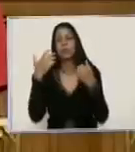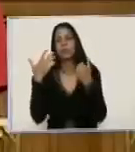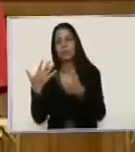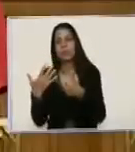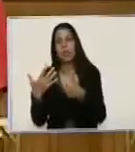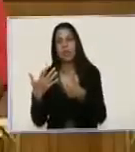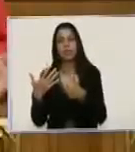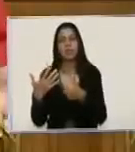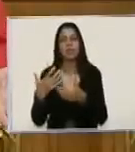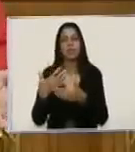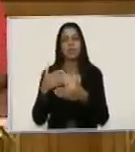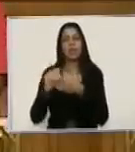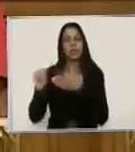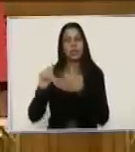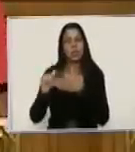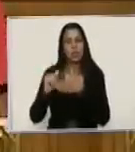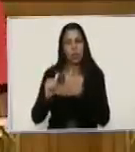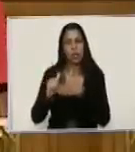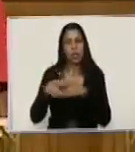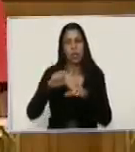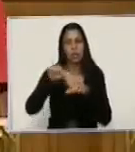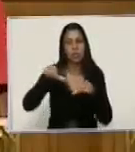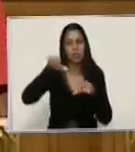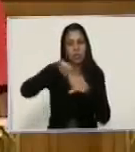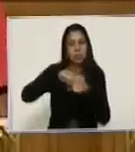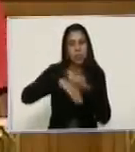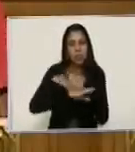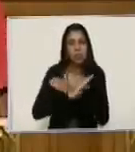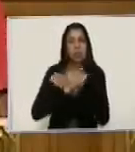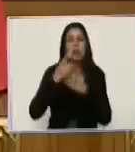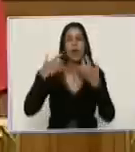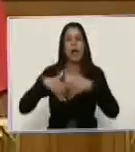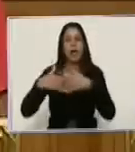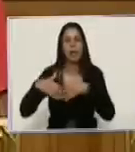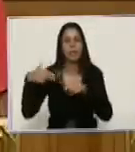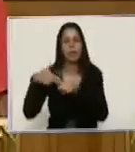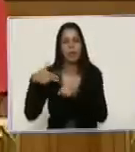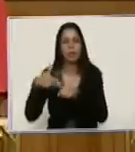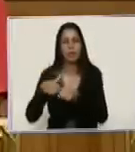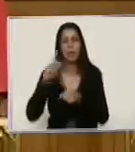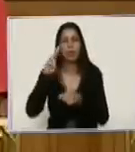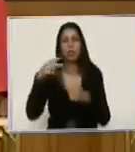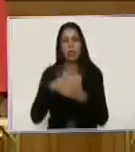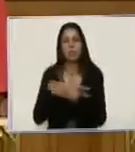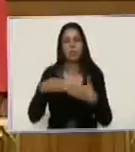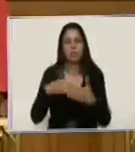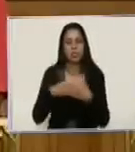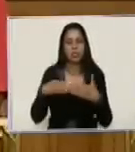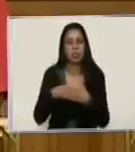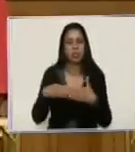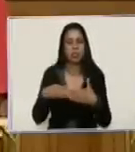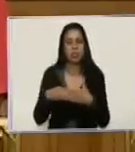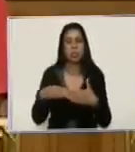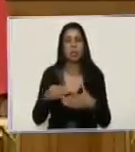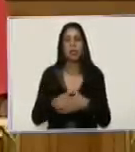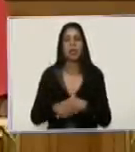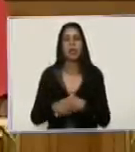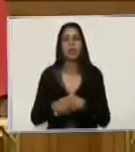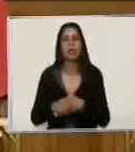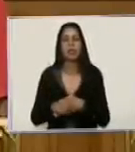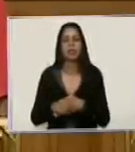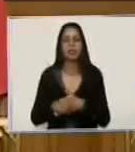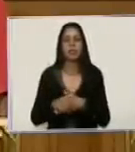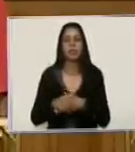reserva para robarlo. Y con eso, Saudi Aramco vale más de 2 billones de bolívar, B de bolívar,